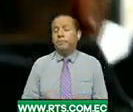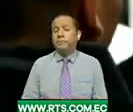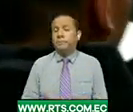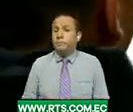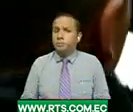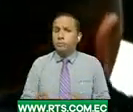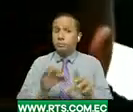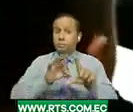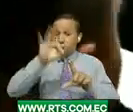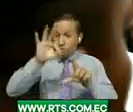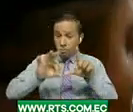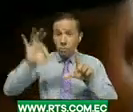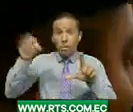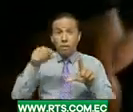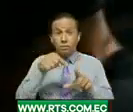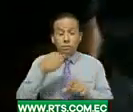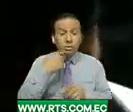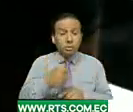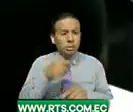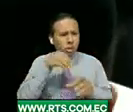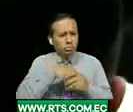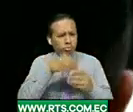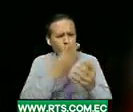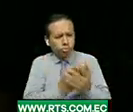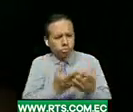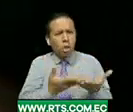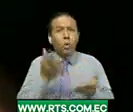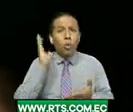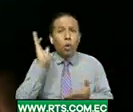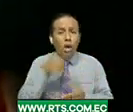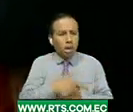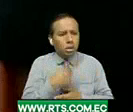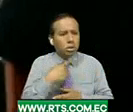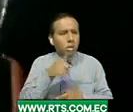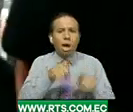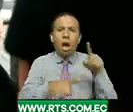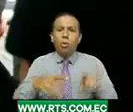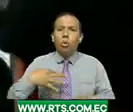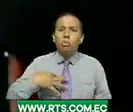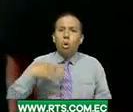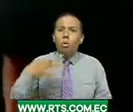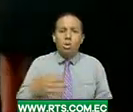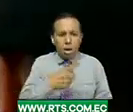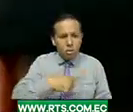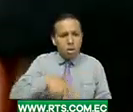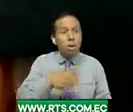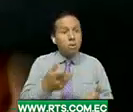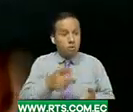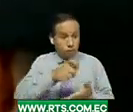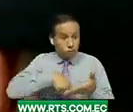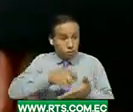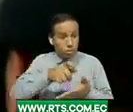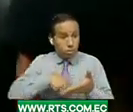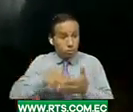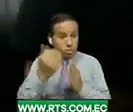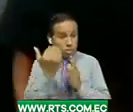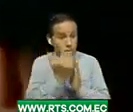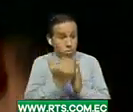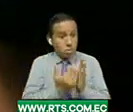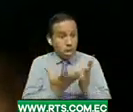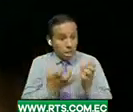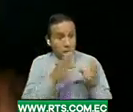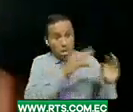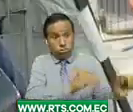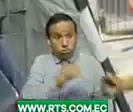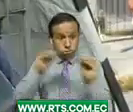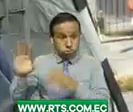las estadísticas que se manejan en el centro carcelario de Tulcán de manera voluntaria, habría ya un número de privados de libertad que estarían en lista para poder retornar a su